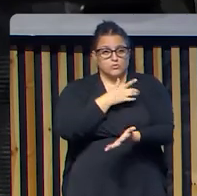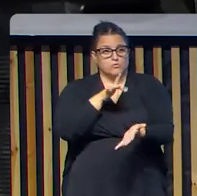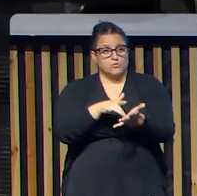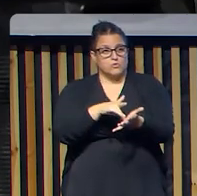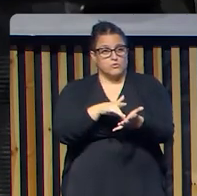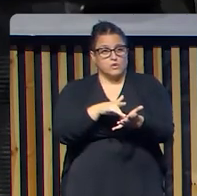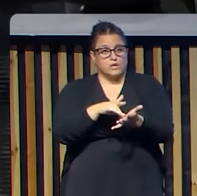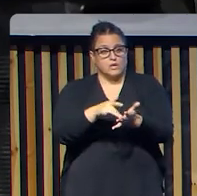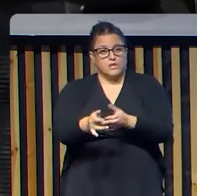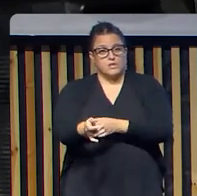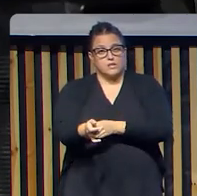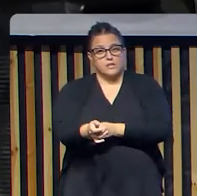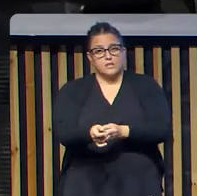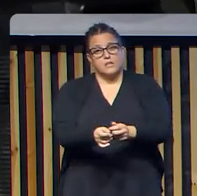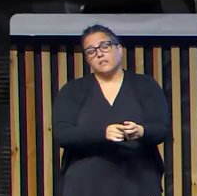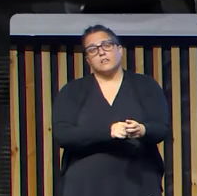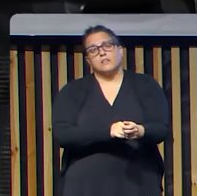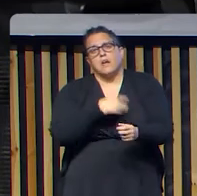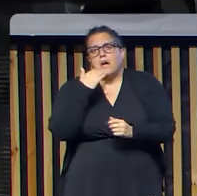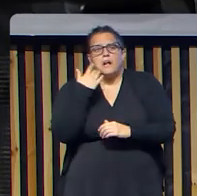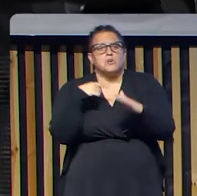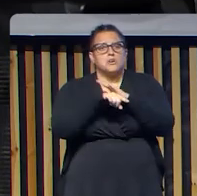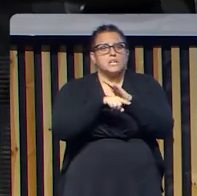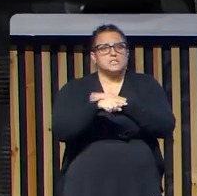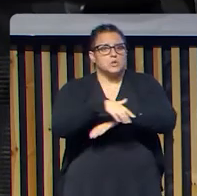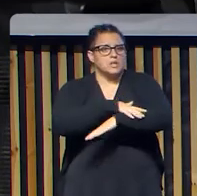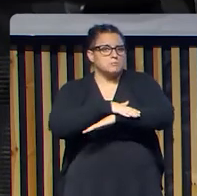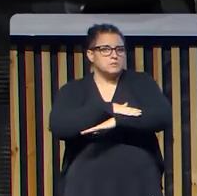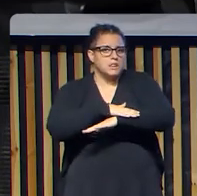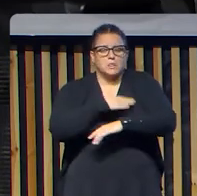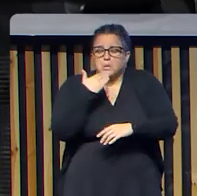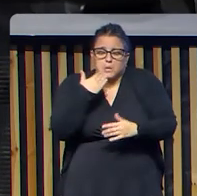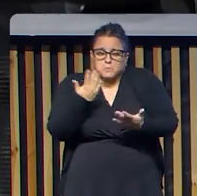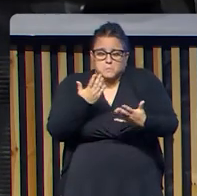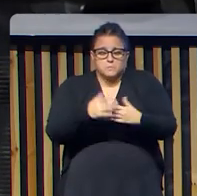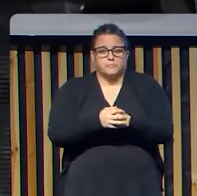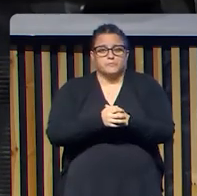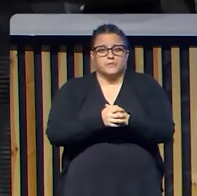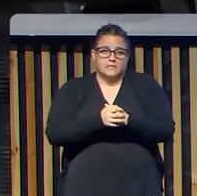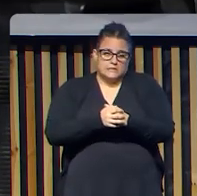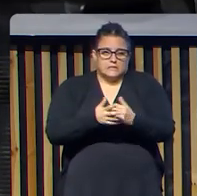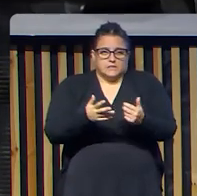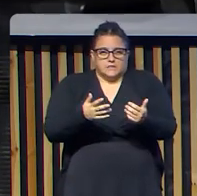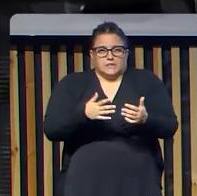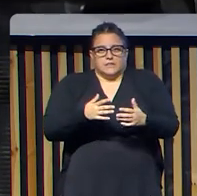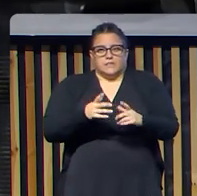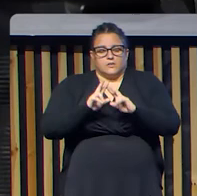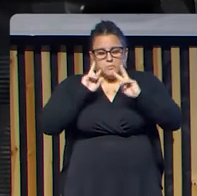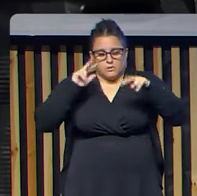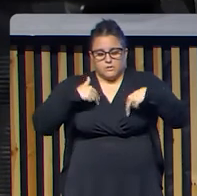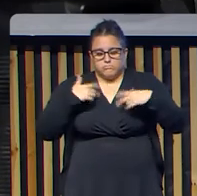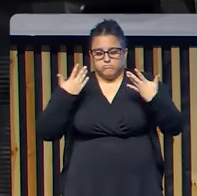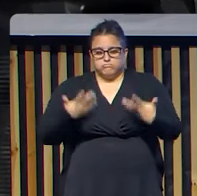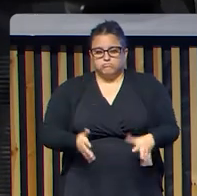hacer algún tipo de gestión con la administración que dices Bueno venga calma no hago